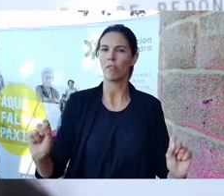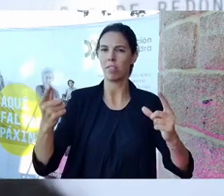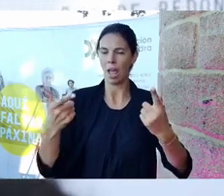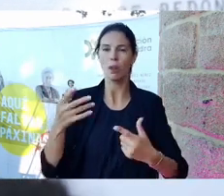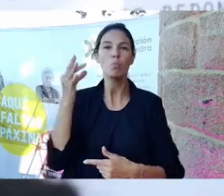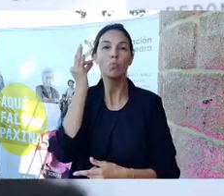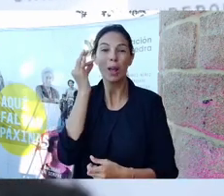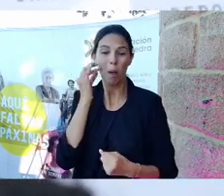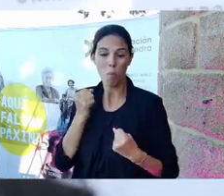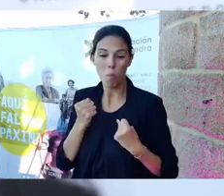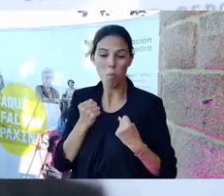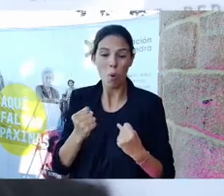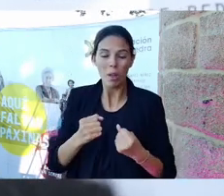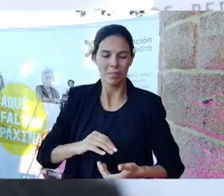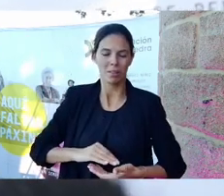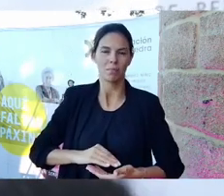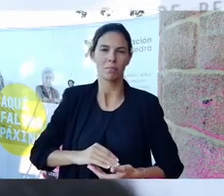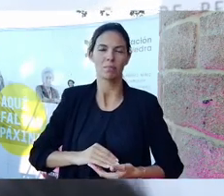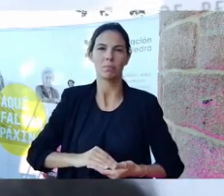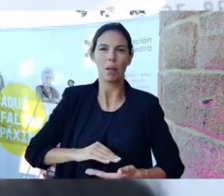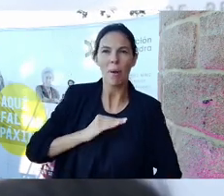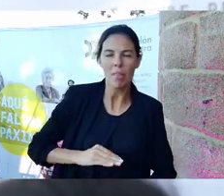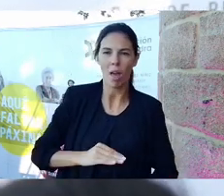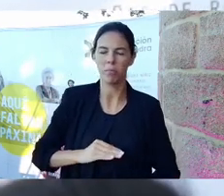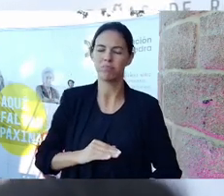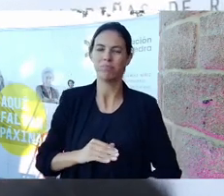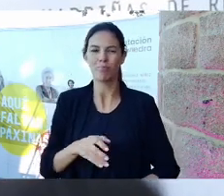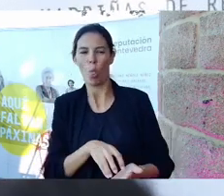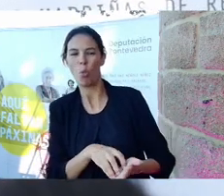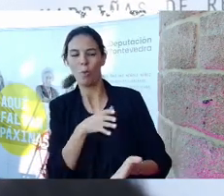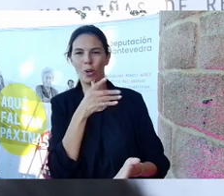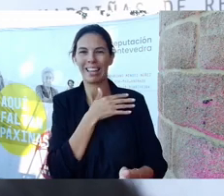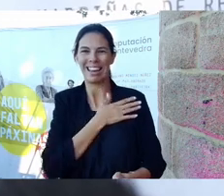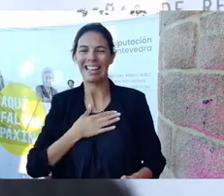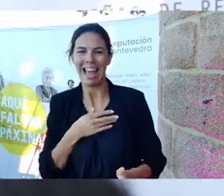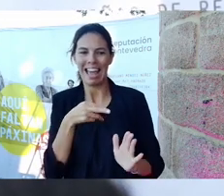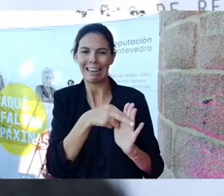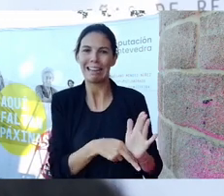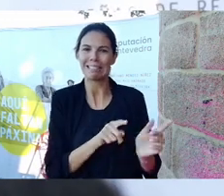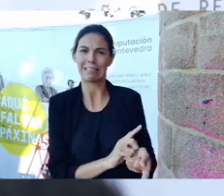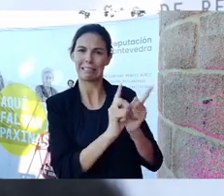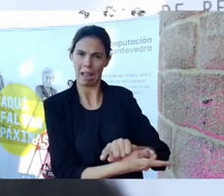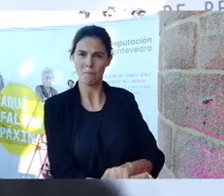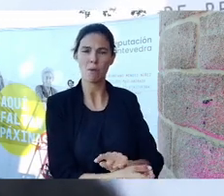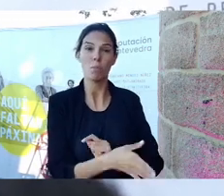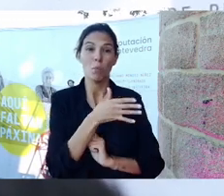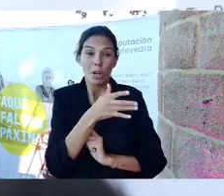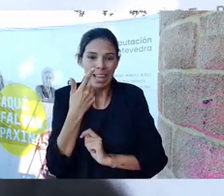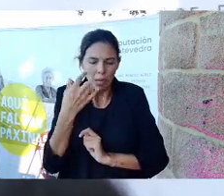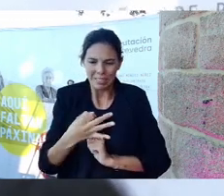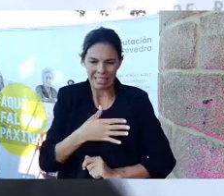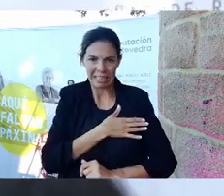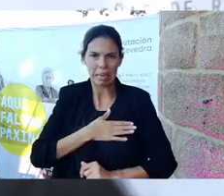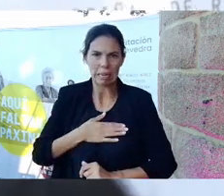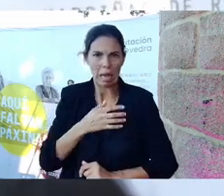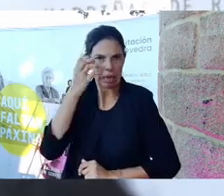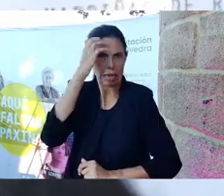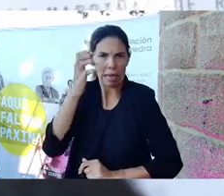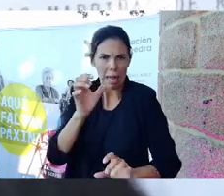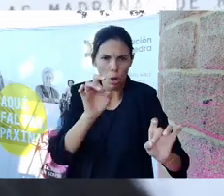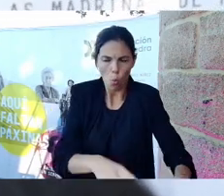pleno dereito. Mulleres cuxo poder foi cuestionado por intentar cambiar as regras, simplemente por querer